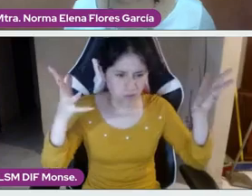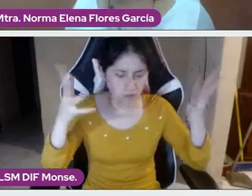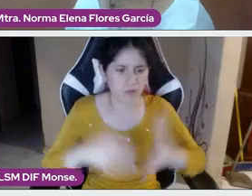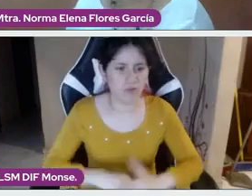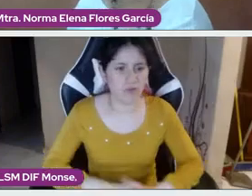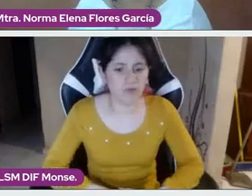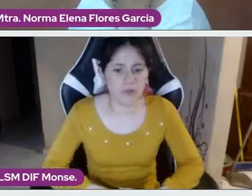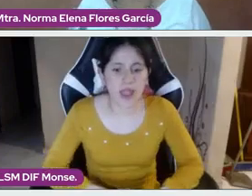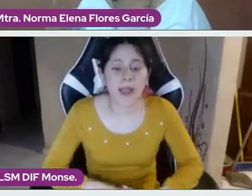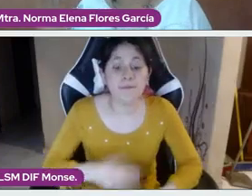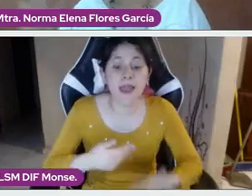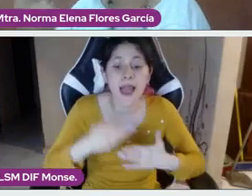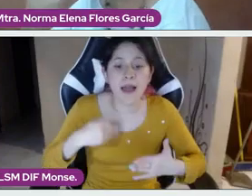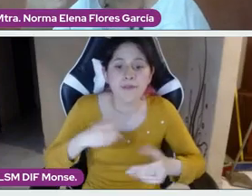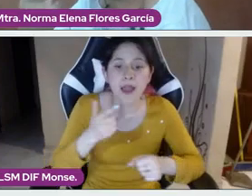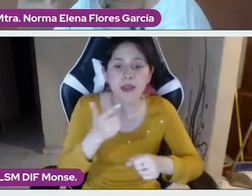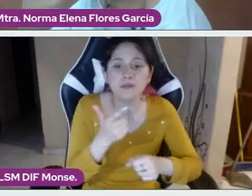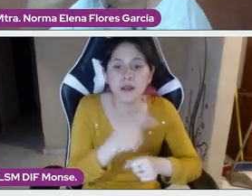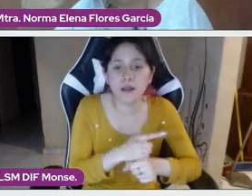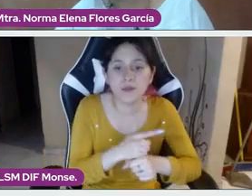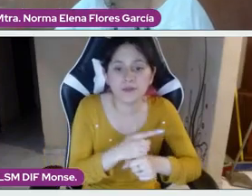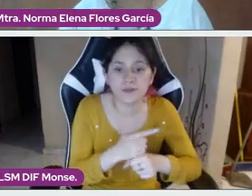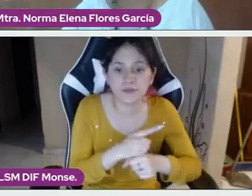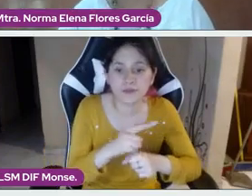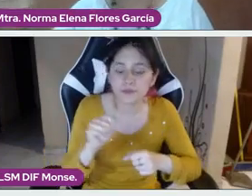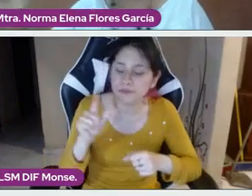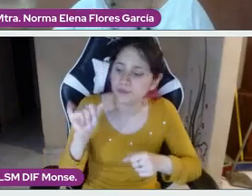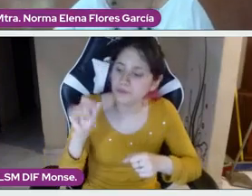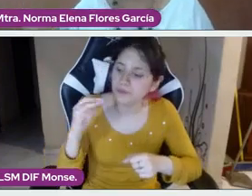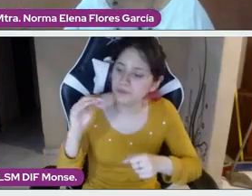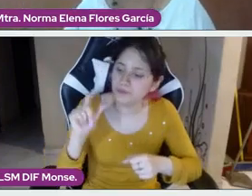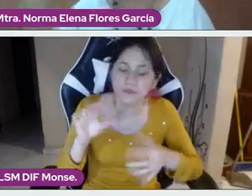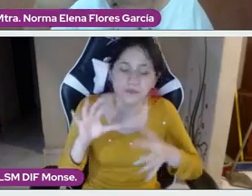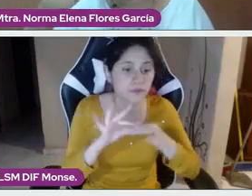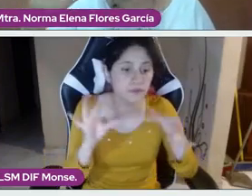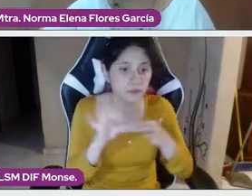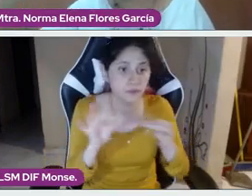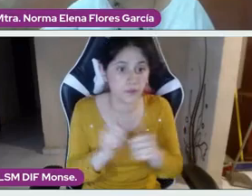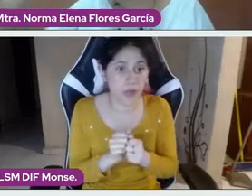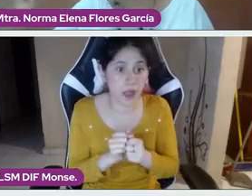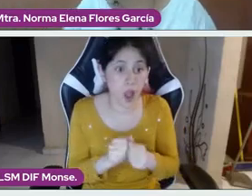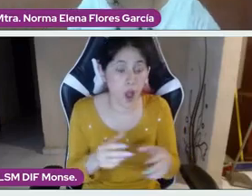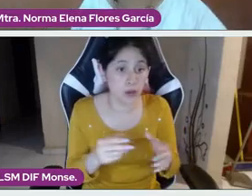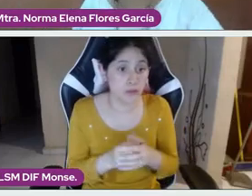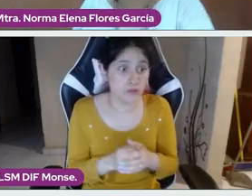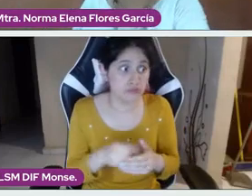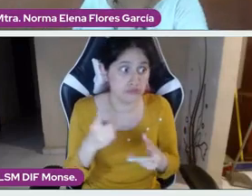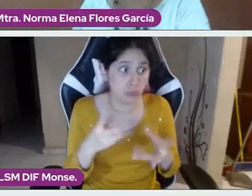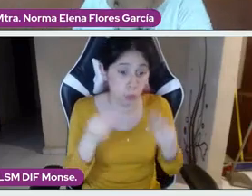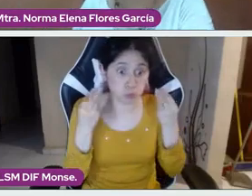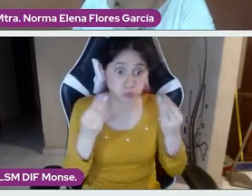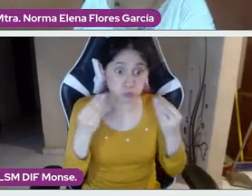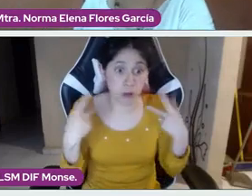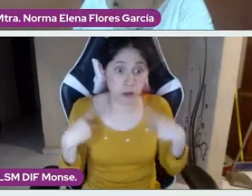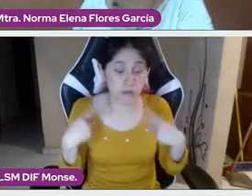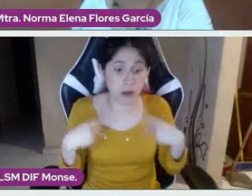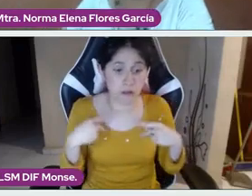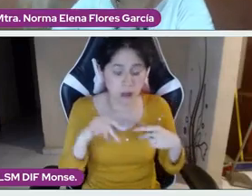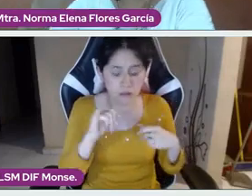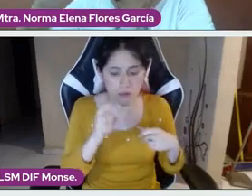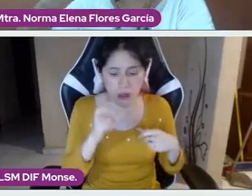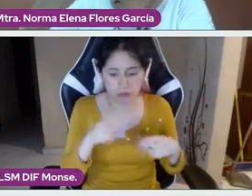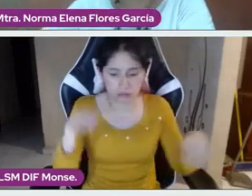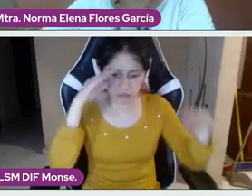licenciada Alicia. No es una gran minoría, ¿no? Sino es una ya media, digamos, en términos